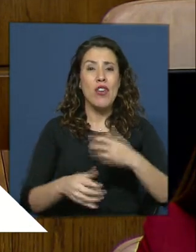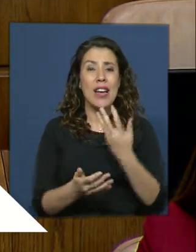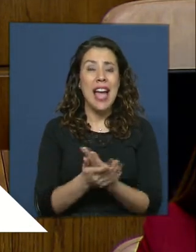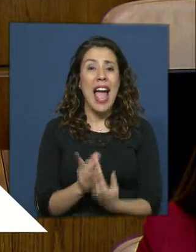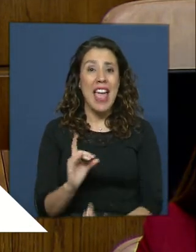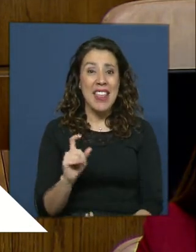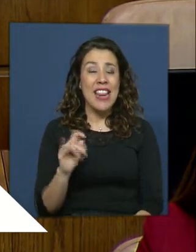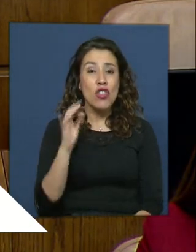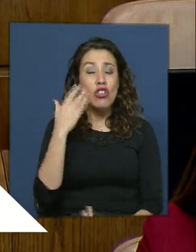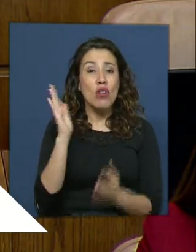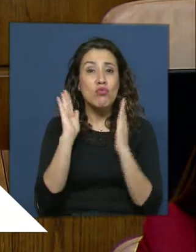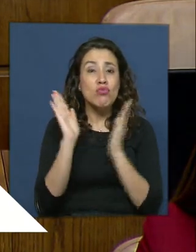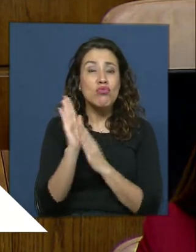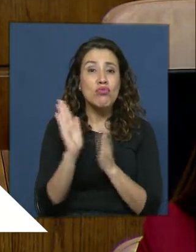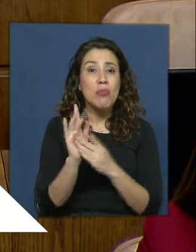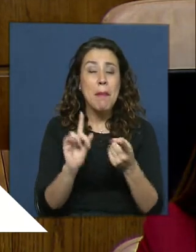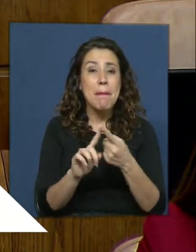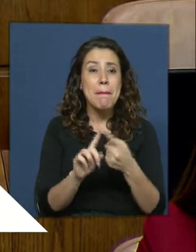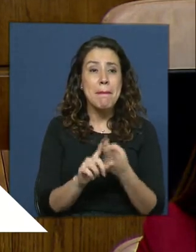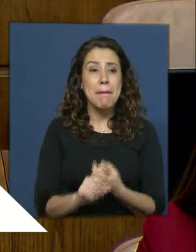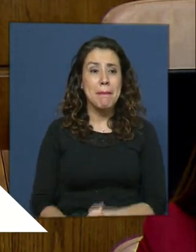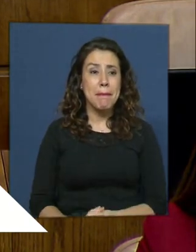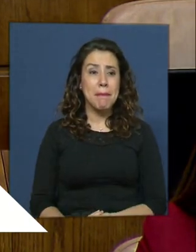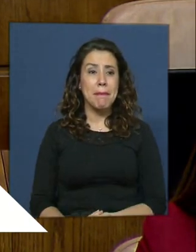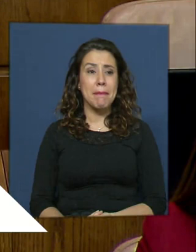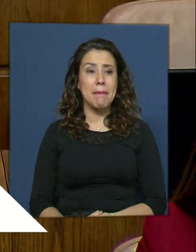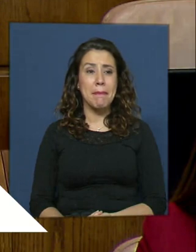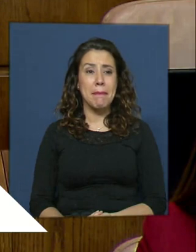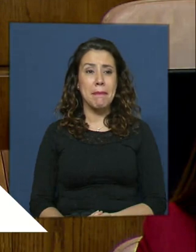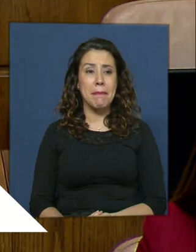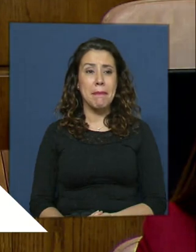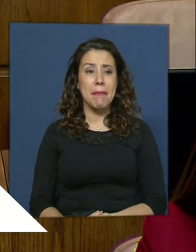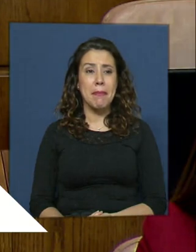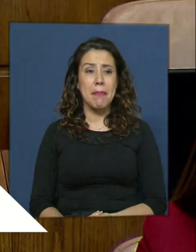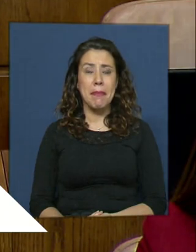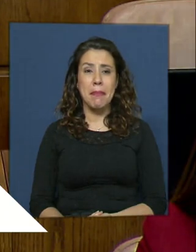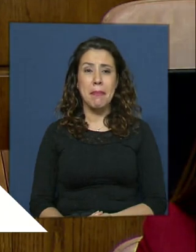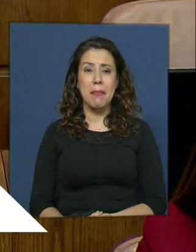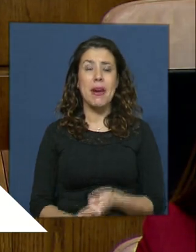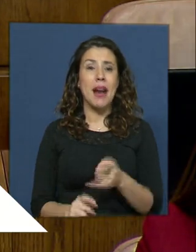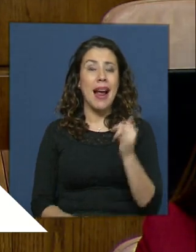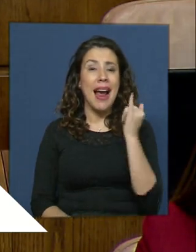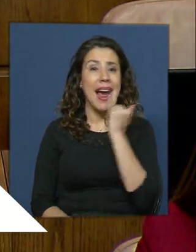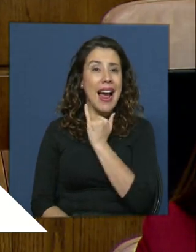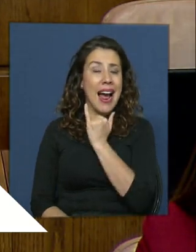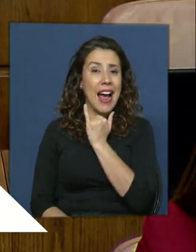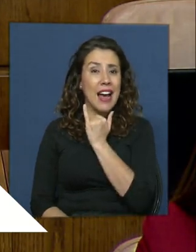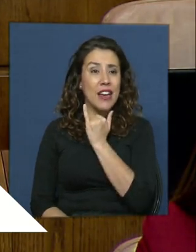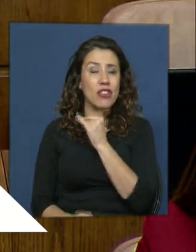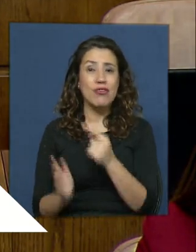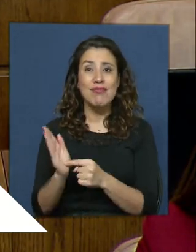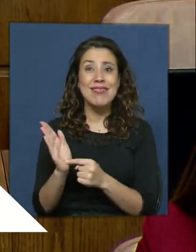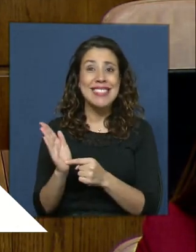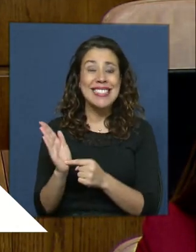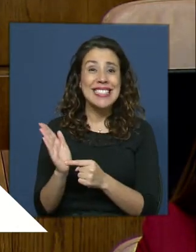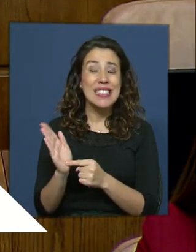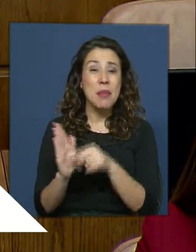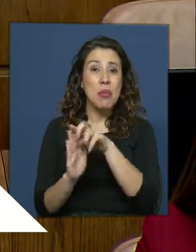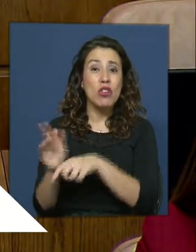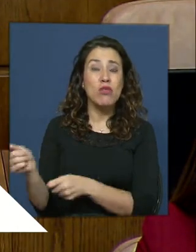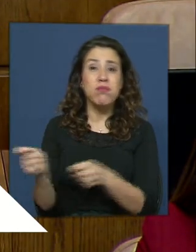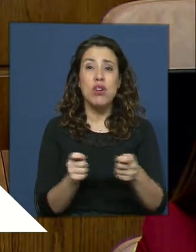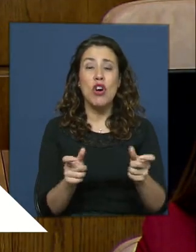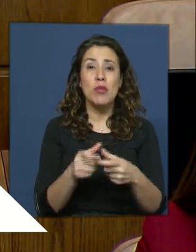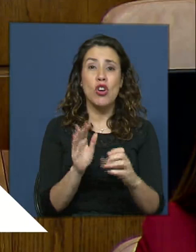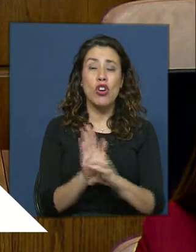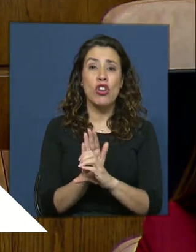del delito y la participación criminal. Entonces, ese es el error con que salió de la Comisión de Constitución y que le